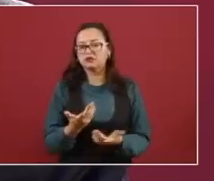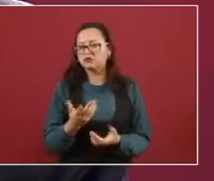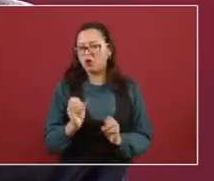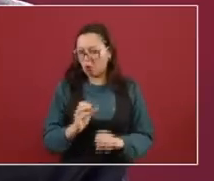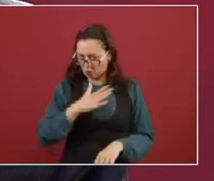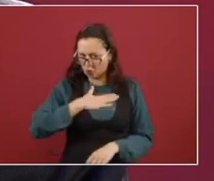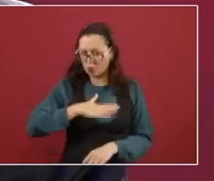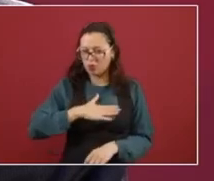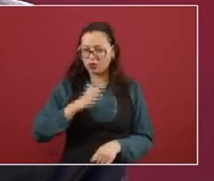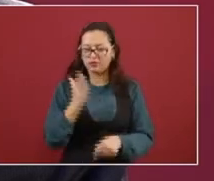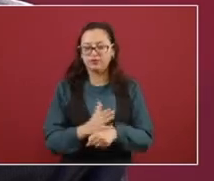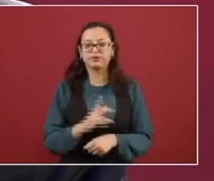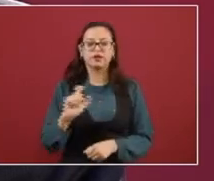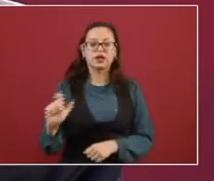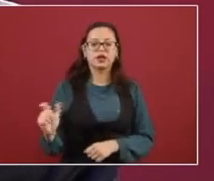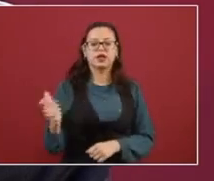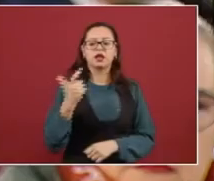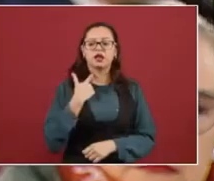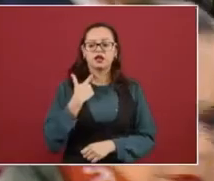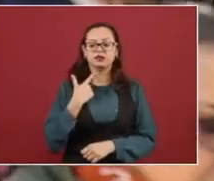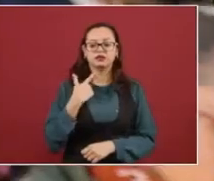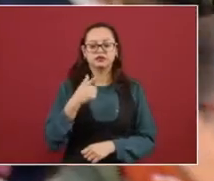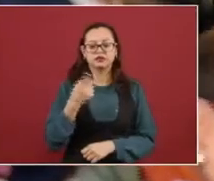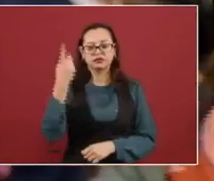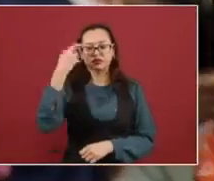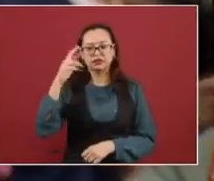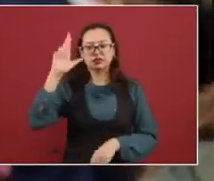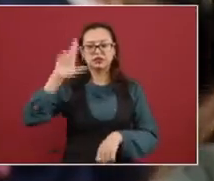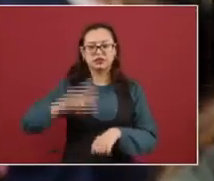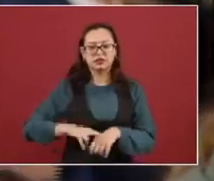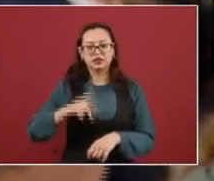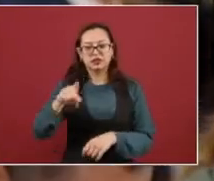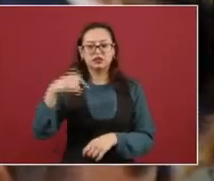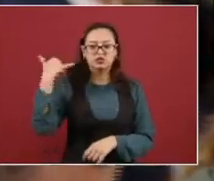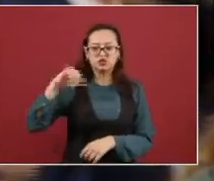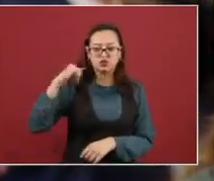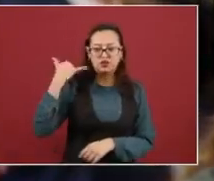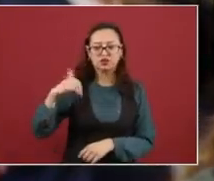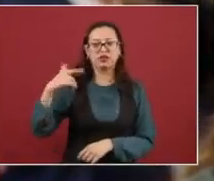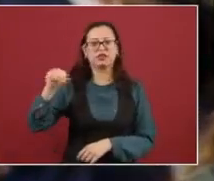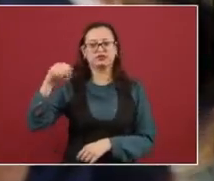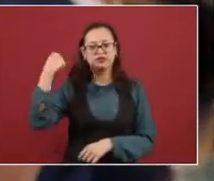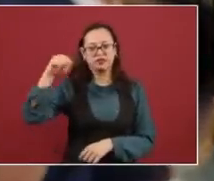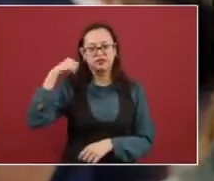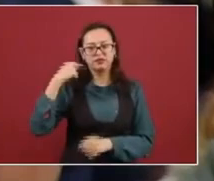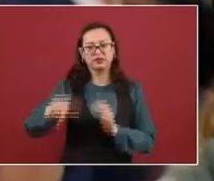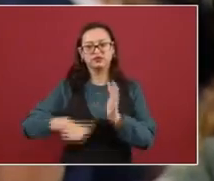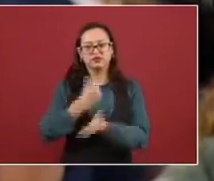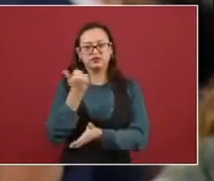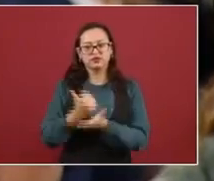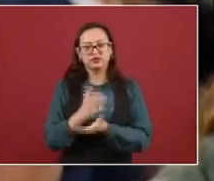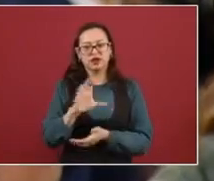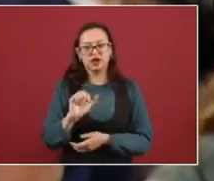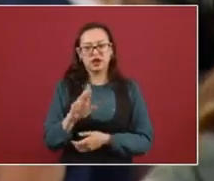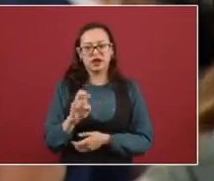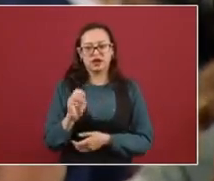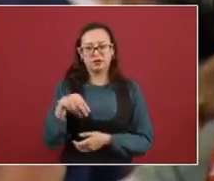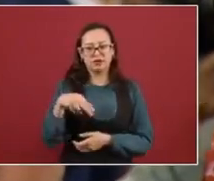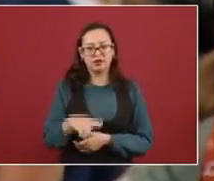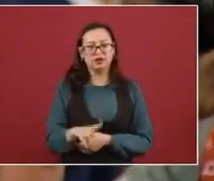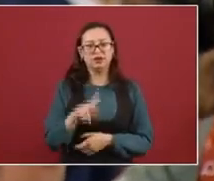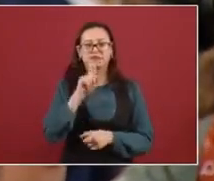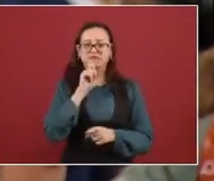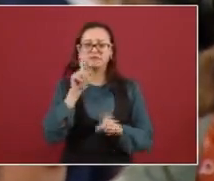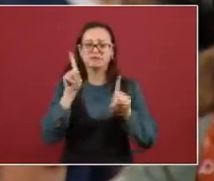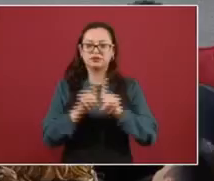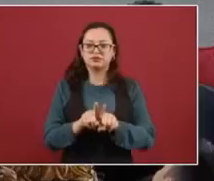Puebla, exdirector de PEP, de todas las propiedades que tienen Yucatán, Tabasco, Ciudad del Carmen, incluso hasta